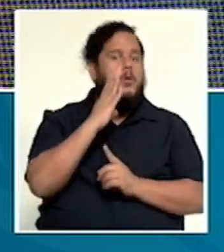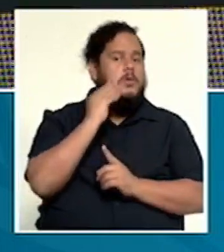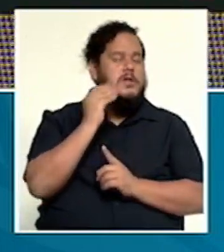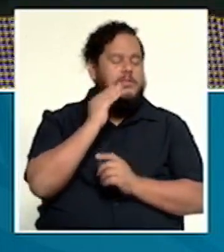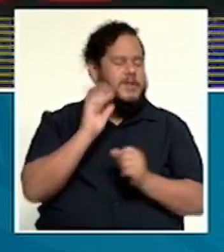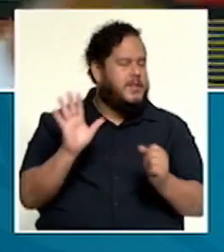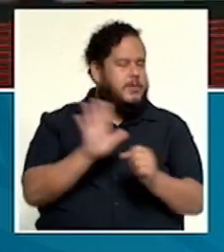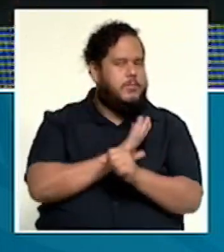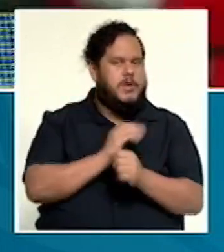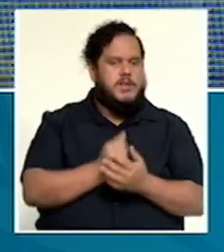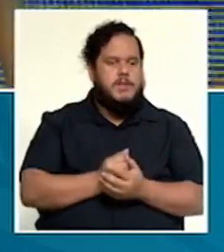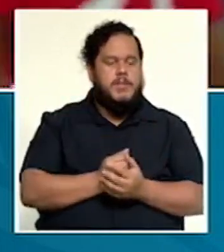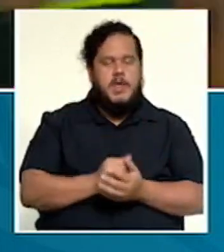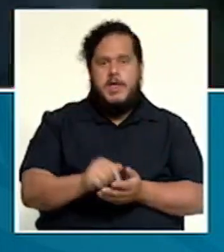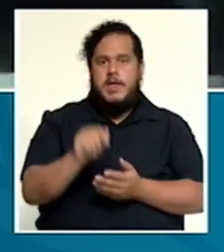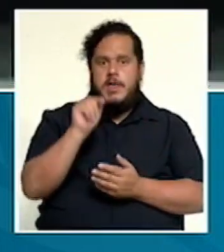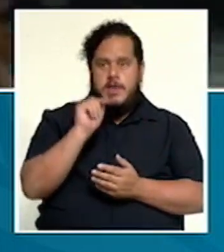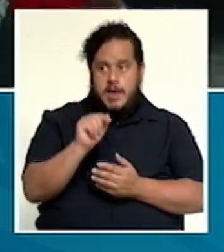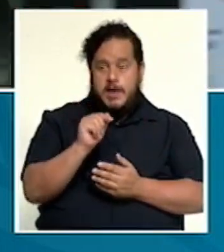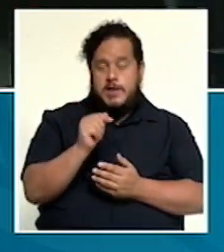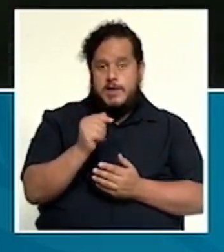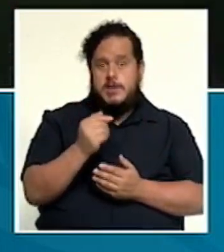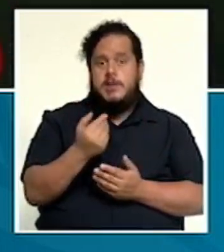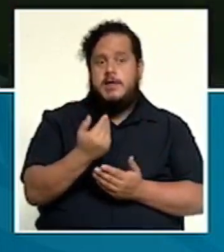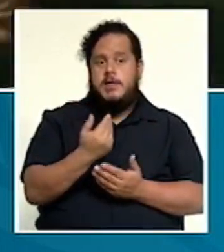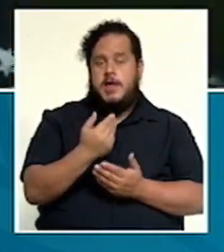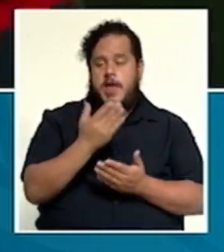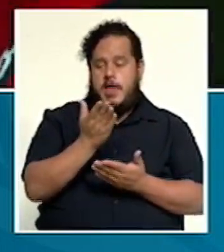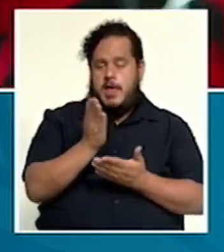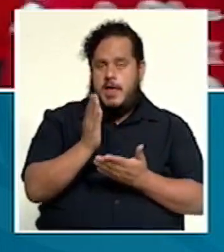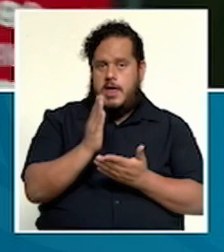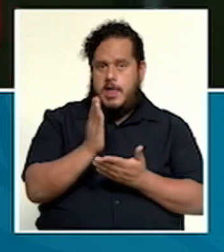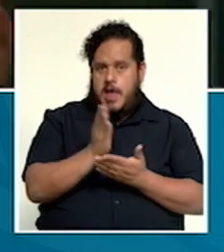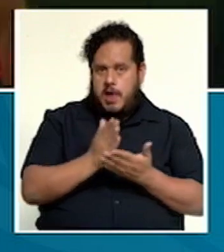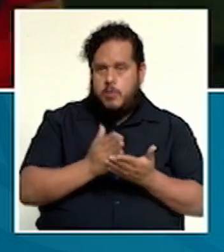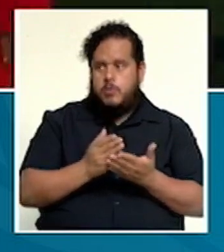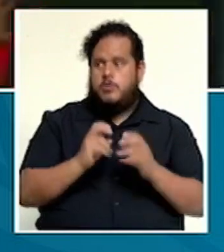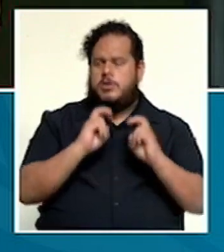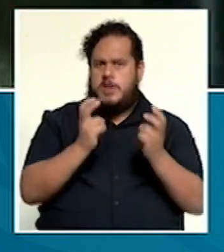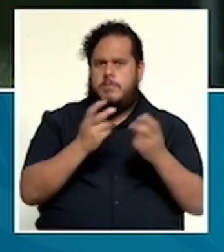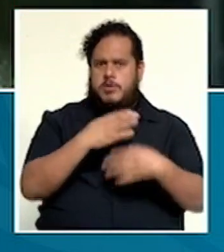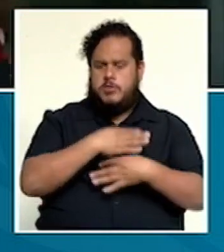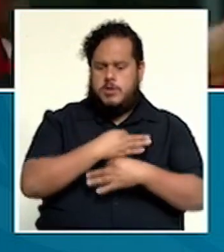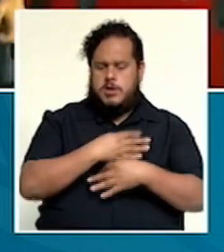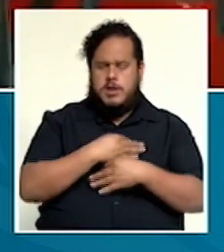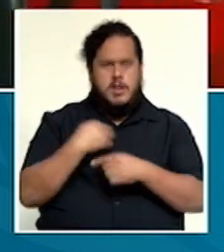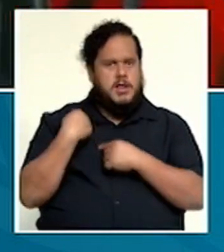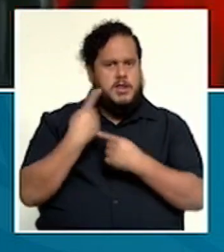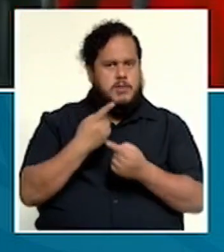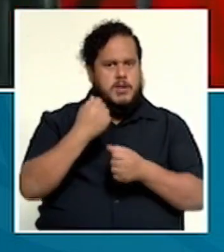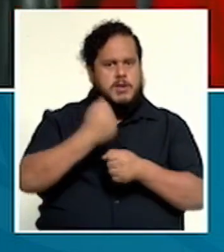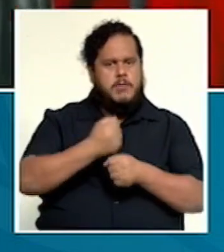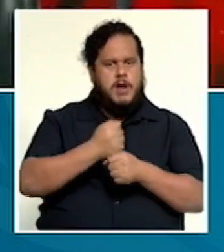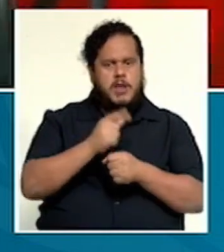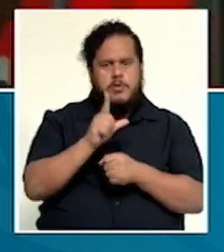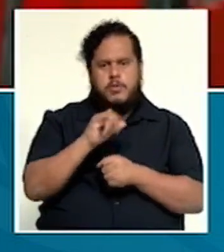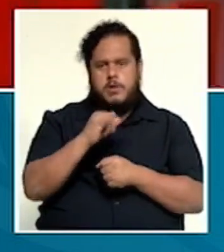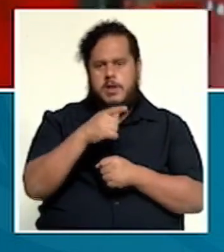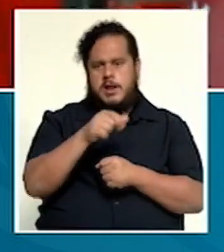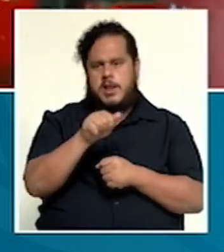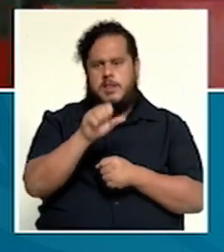completa. Y ahí hay temas interesantes. Se viene trabajando en las ligas